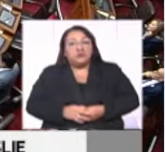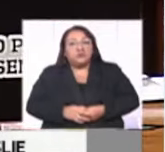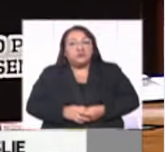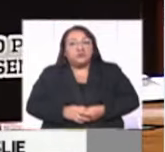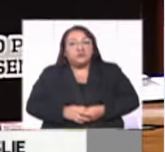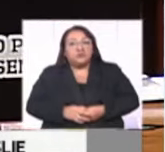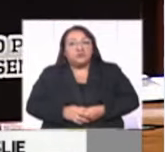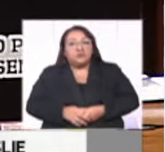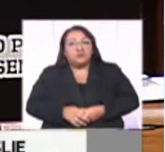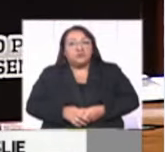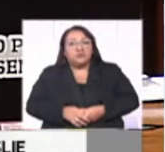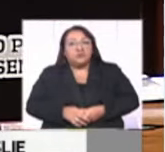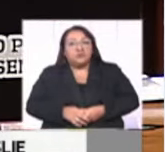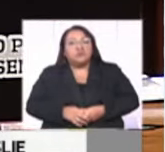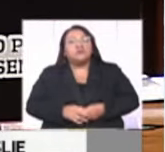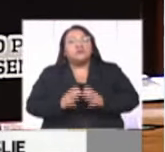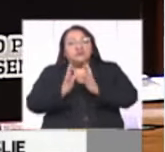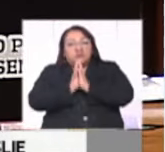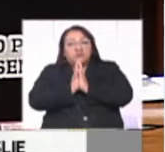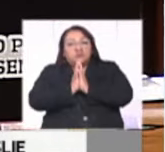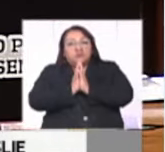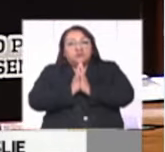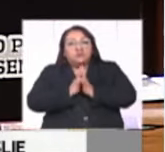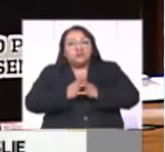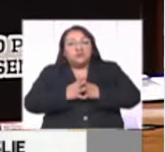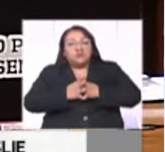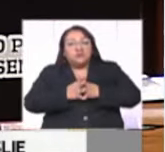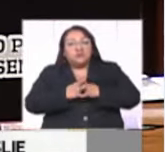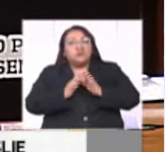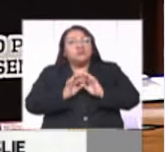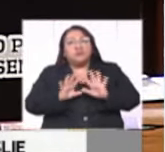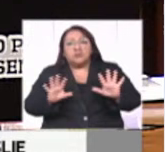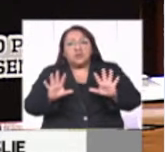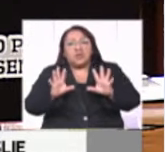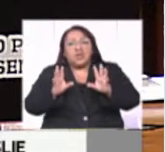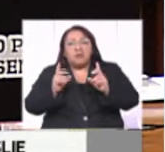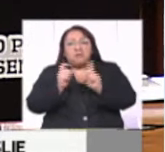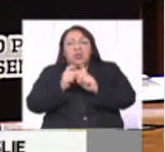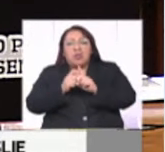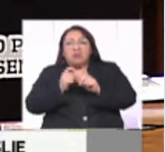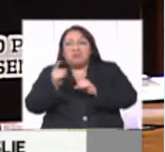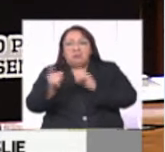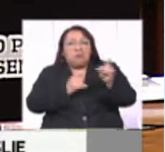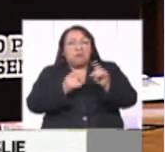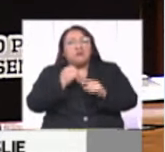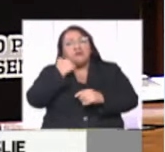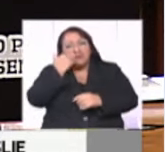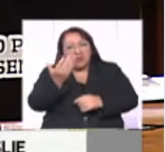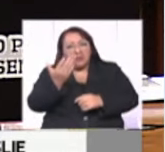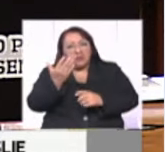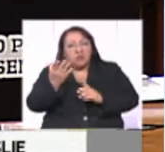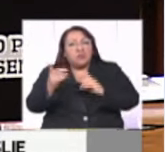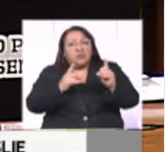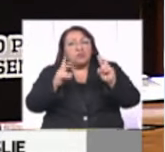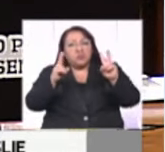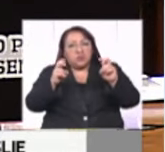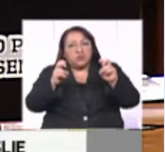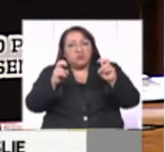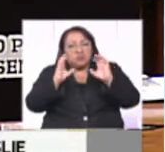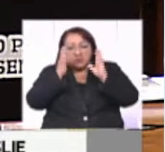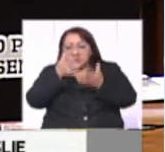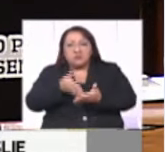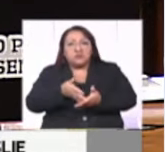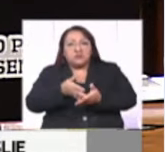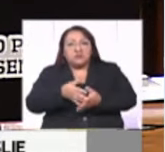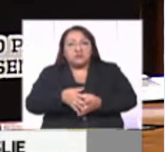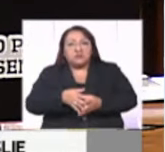Cabero. Por favor, dejemos los adjetivos. Estamos debatiendo un tema central. Bien,